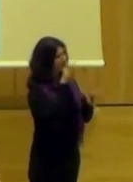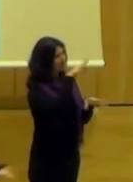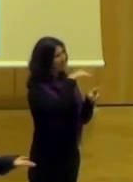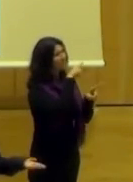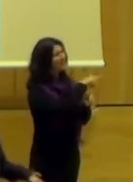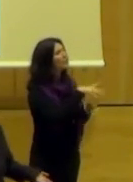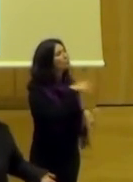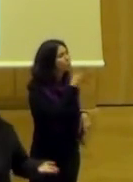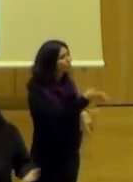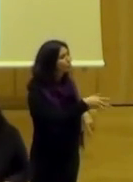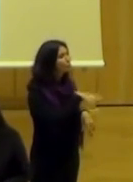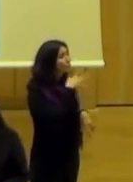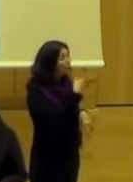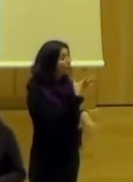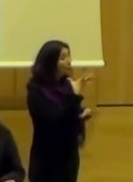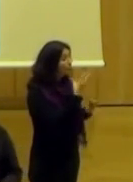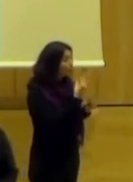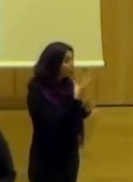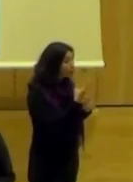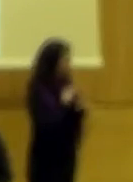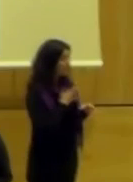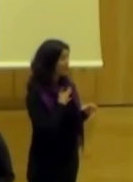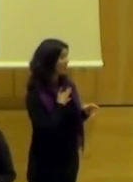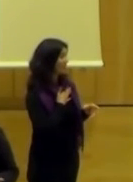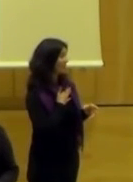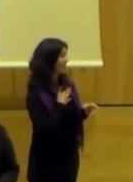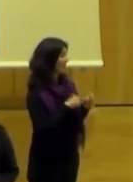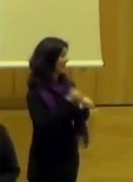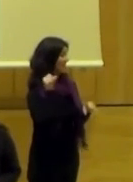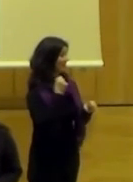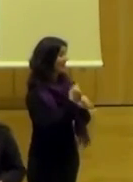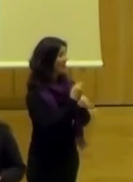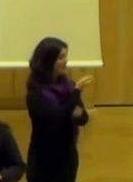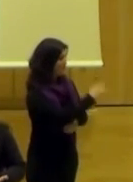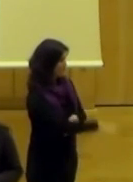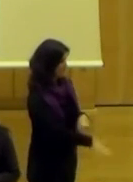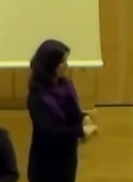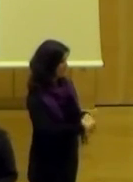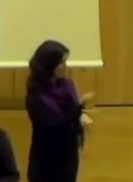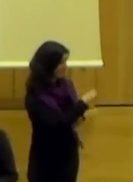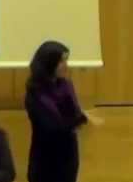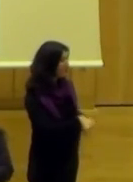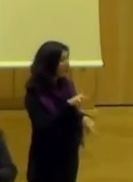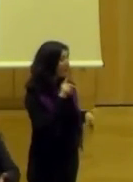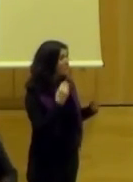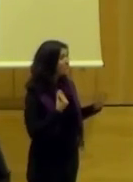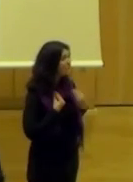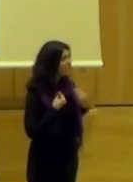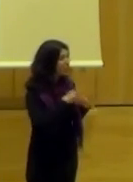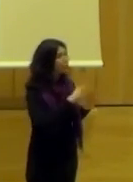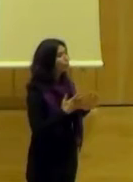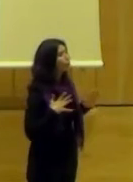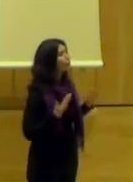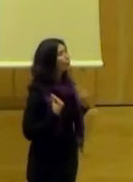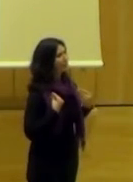elegimos ese barrio también porque ya muchos del trabajo que hacíamos con los menores eran menores que residían o que hacían